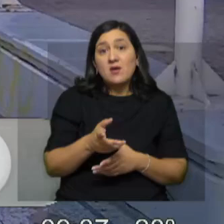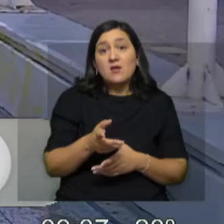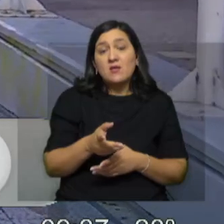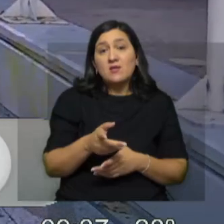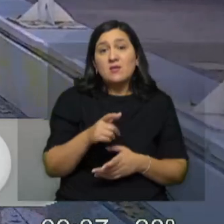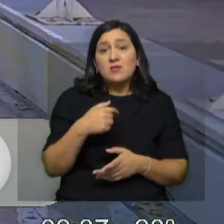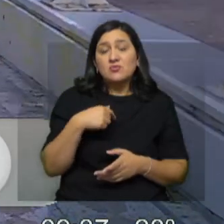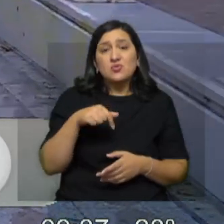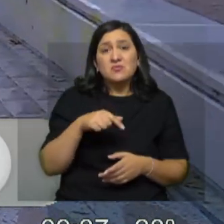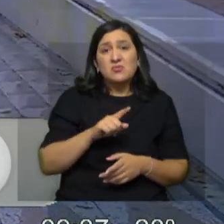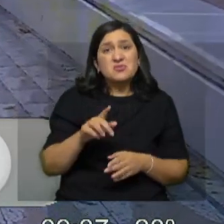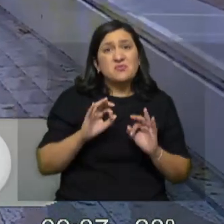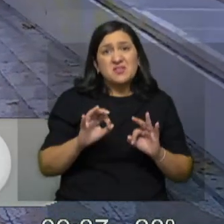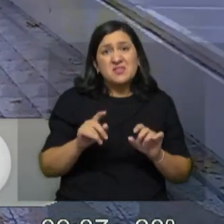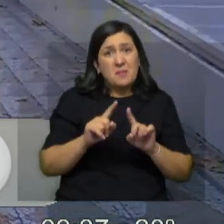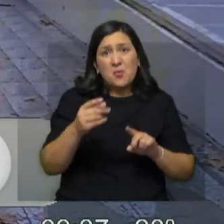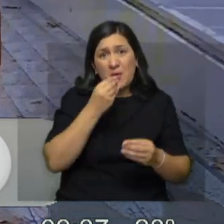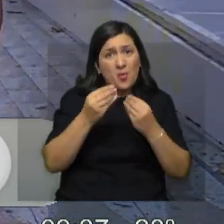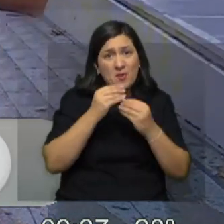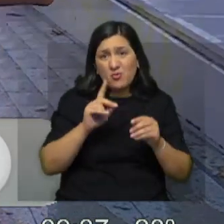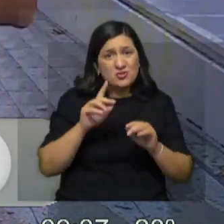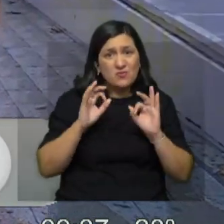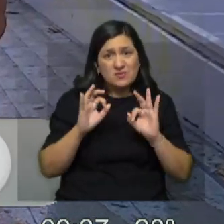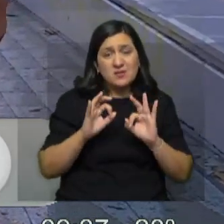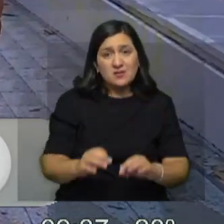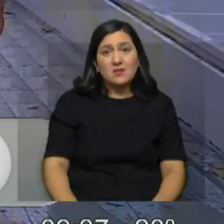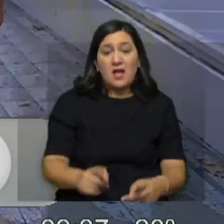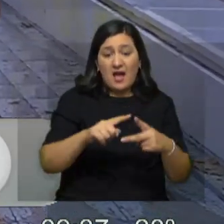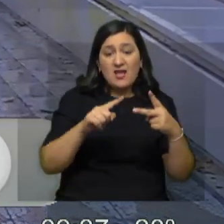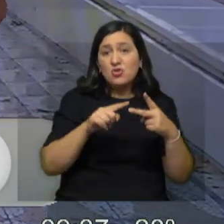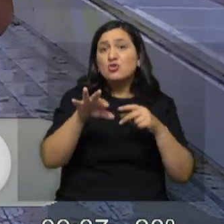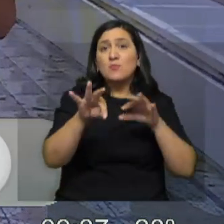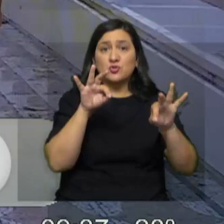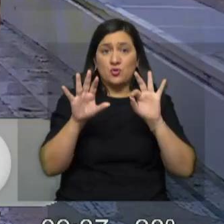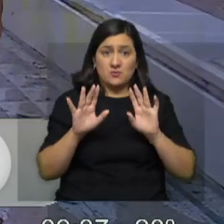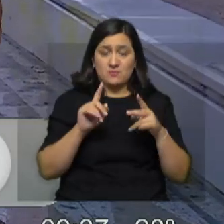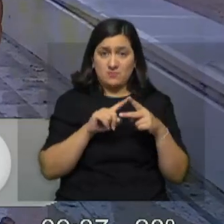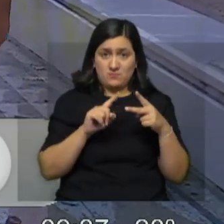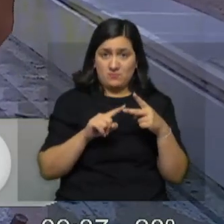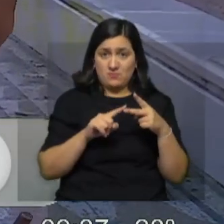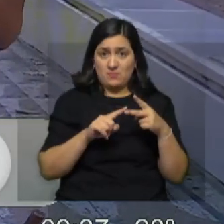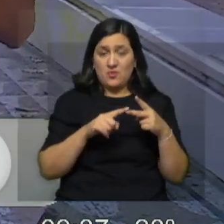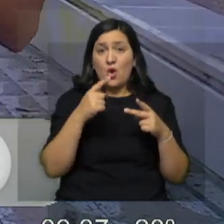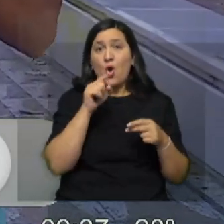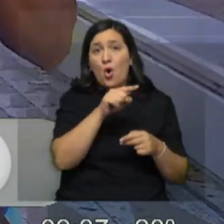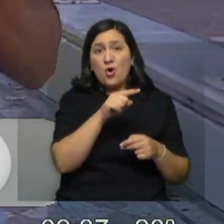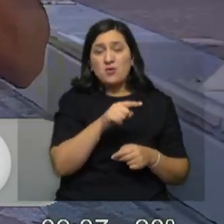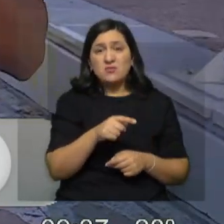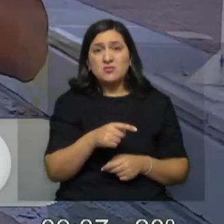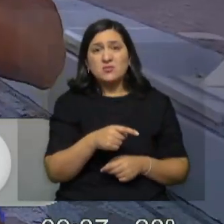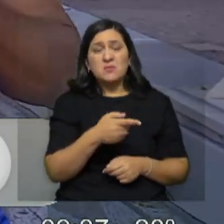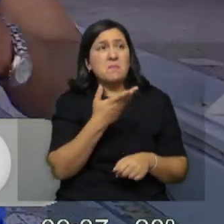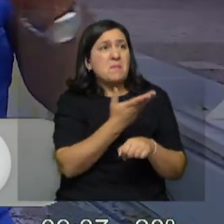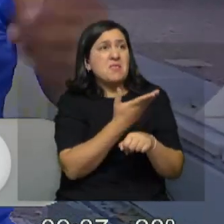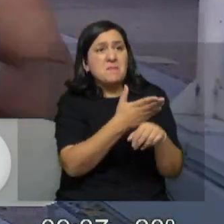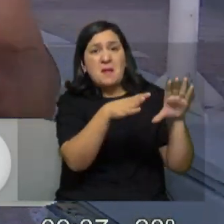que recolecto acá no me da ni para comer. Hay dos opciones acá. ¿Entendés? O te volvés pichi y pedís para el MIDE